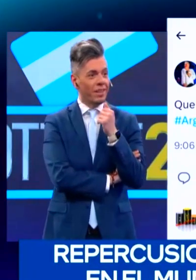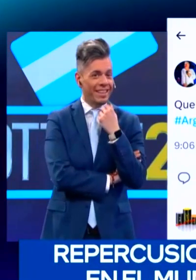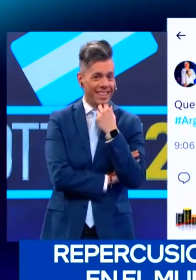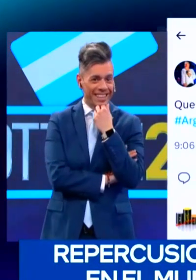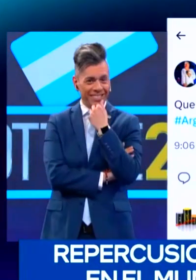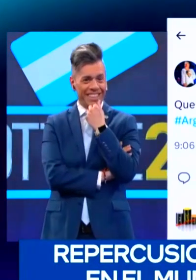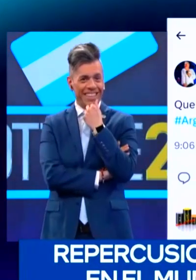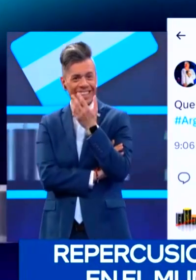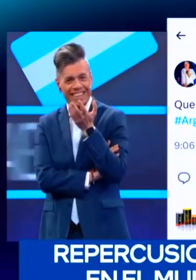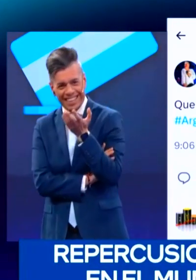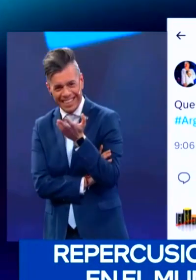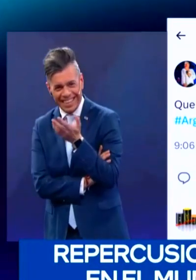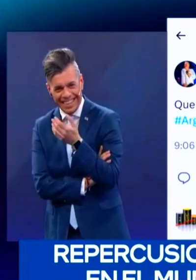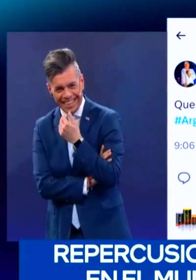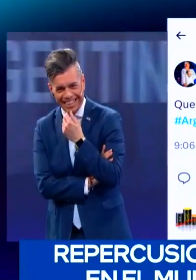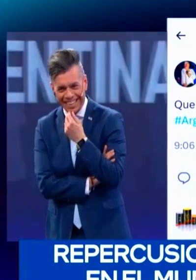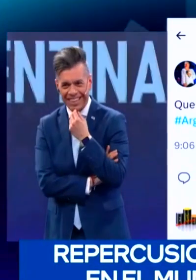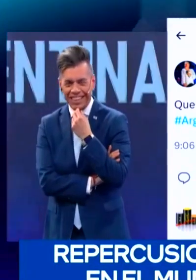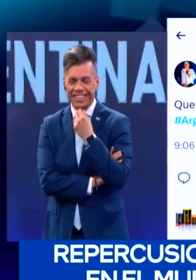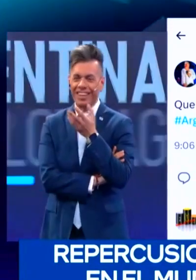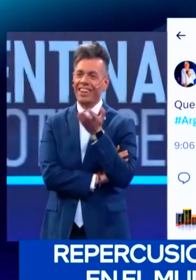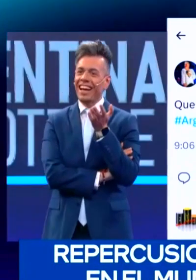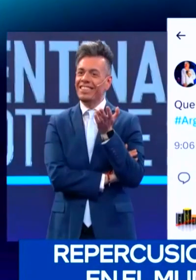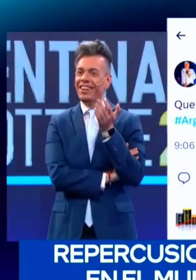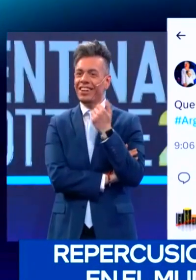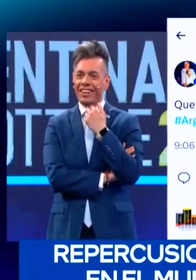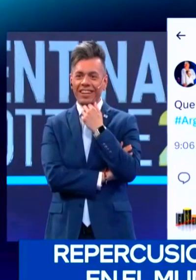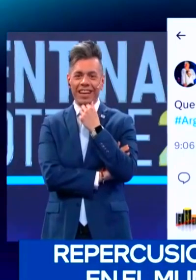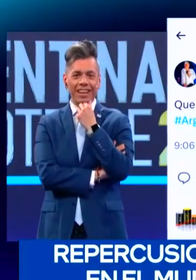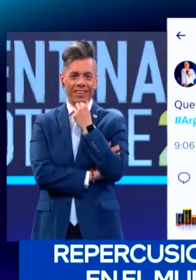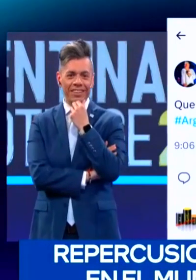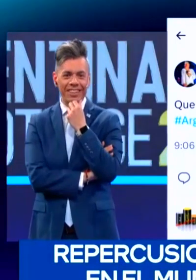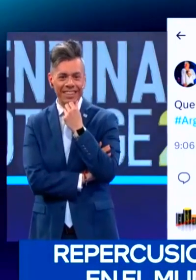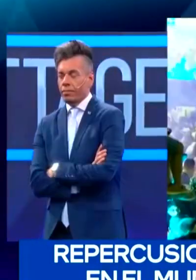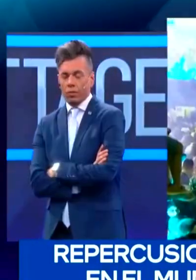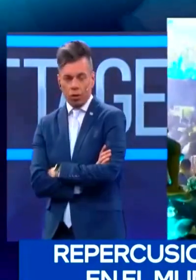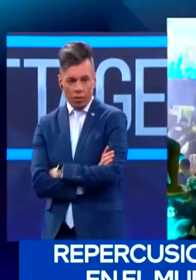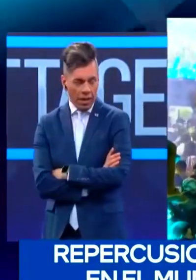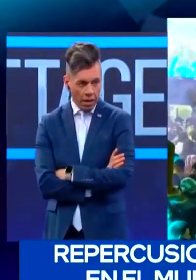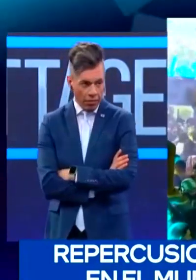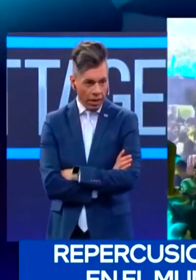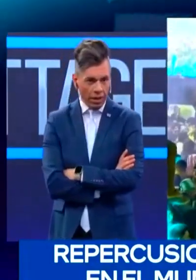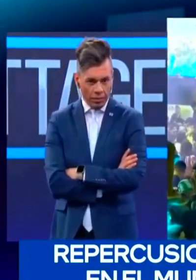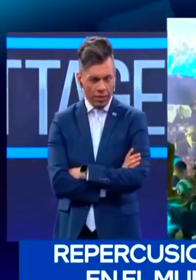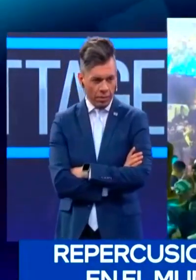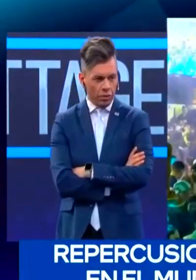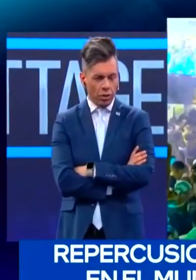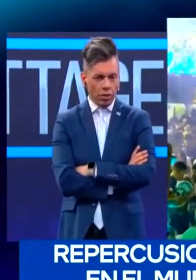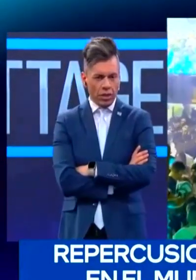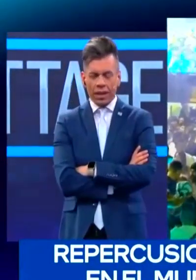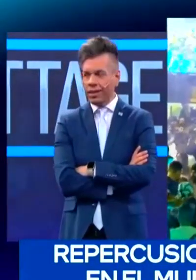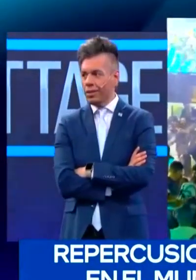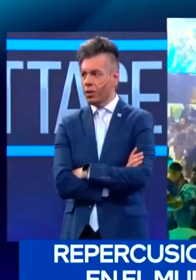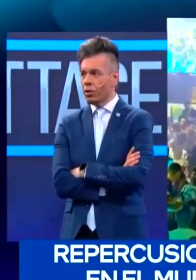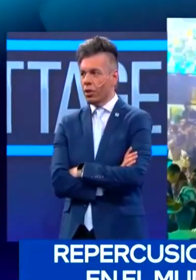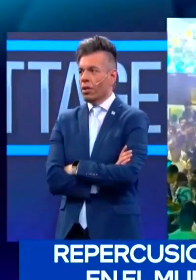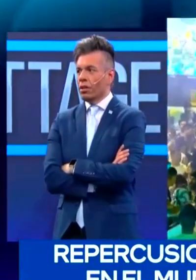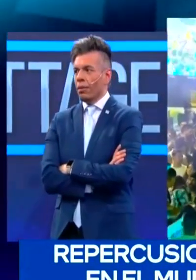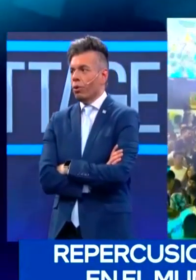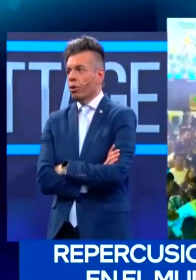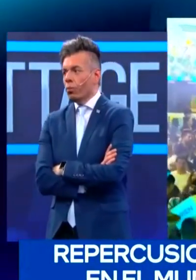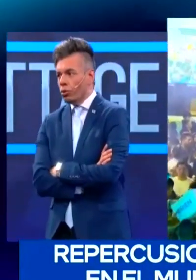Habrá que preguntarle más adelante a Ricardo Montaner. Con la canción. ¿Qué quiso decir? Claro. todo bien, Alfa, o sea, yo lo seguía Gran Hermano,